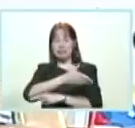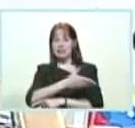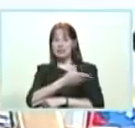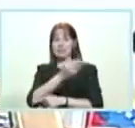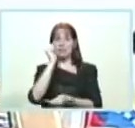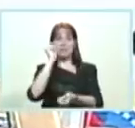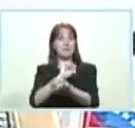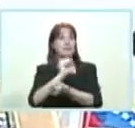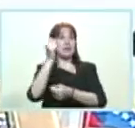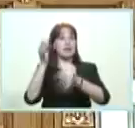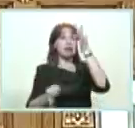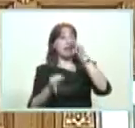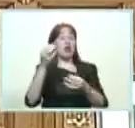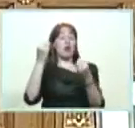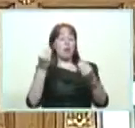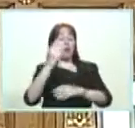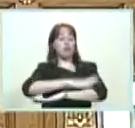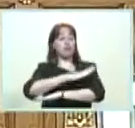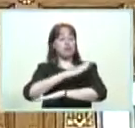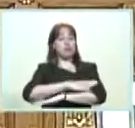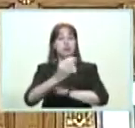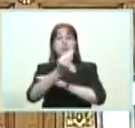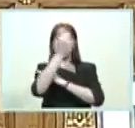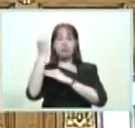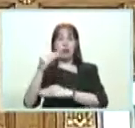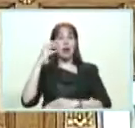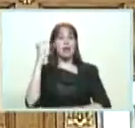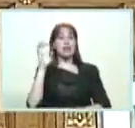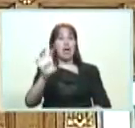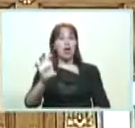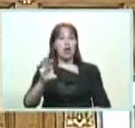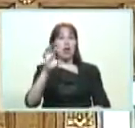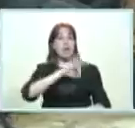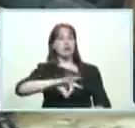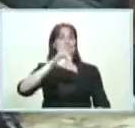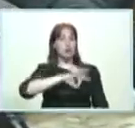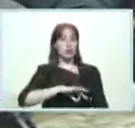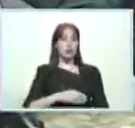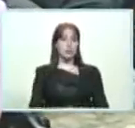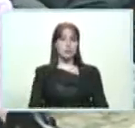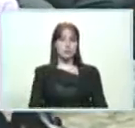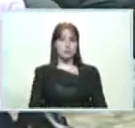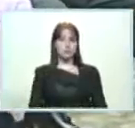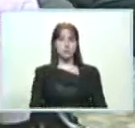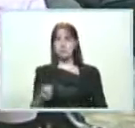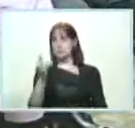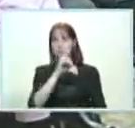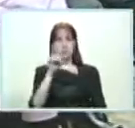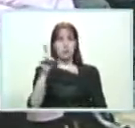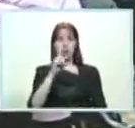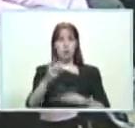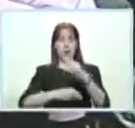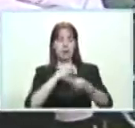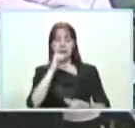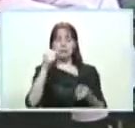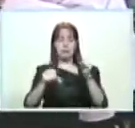Está hecho para proteger la acción a favor del Estado y de la sociedad. No está hecha para cometer